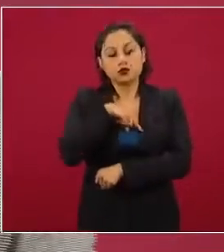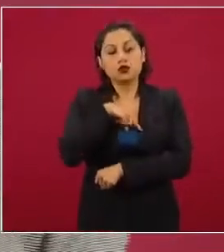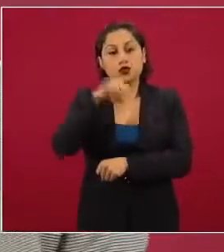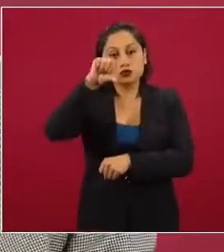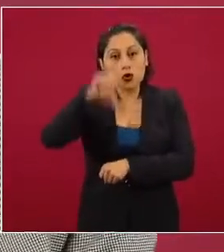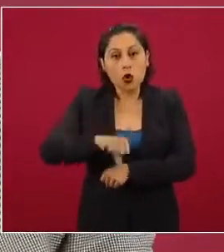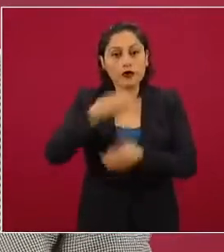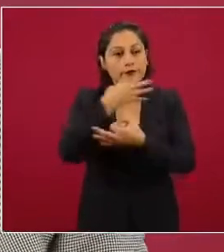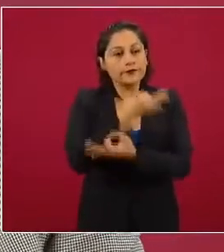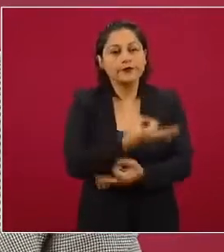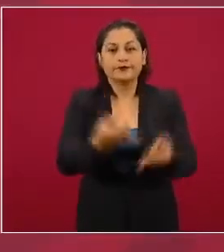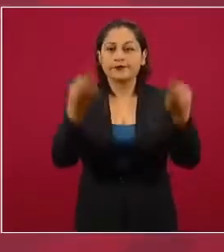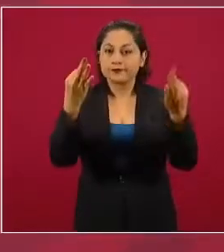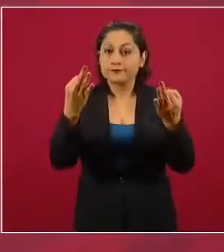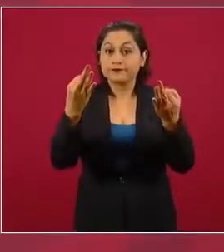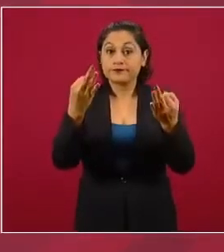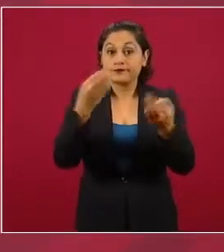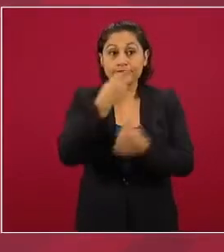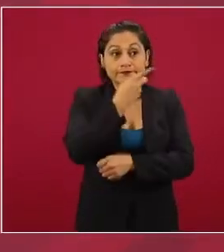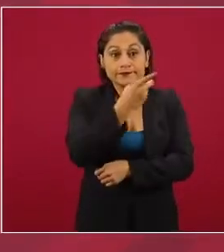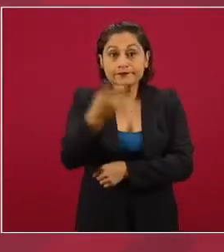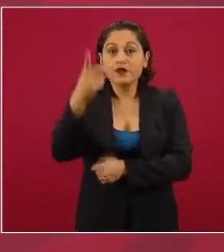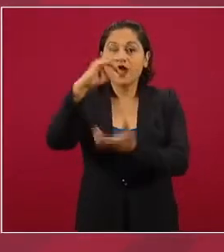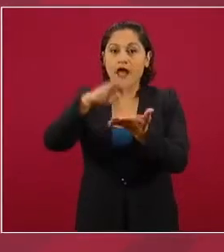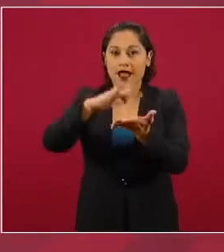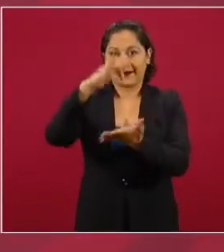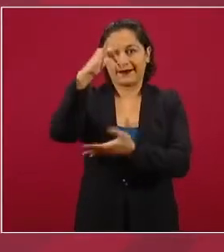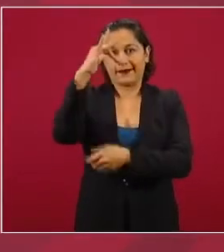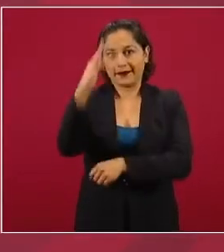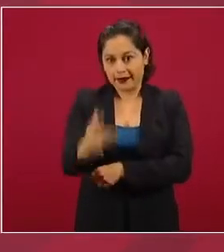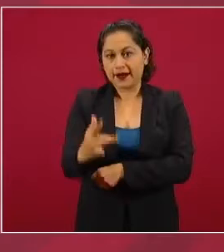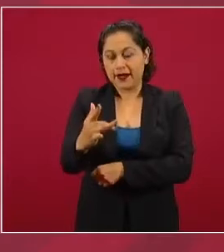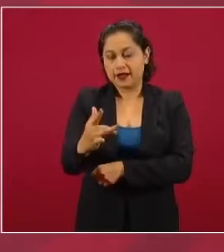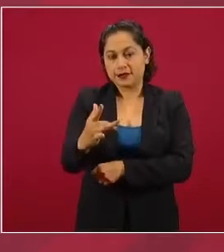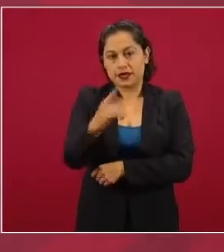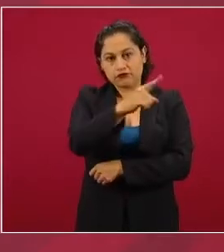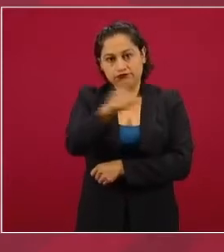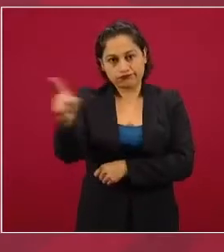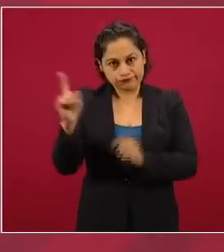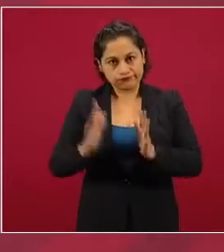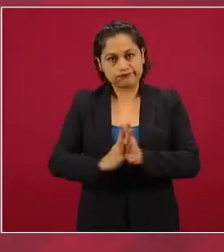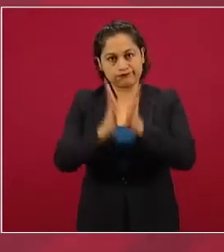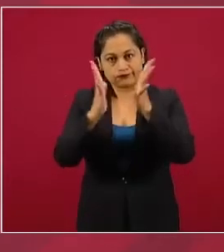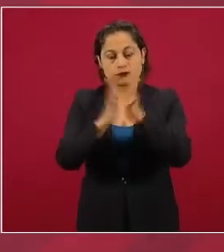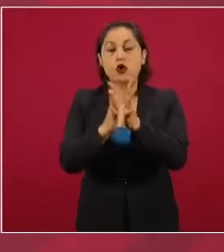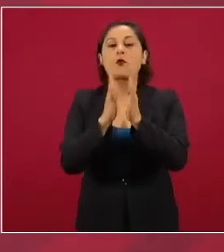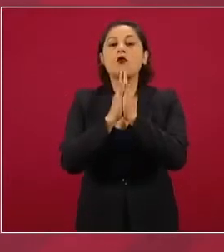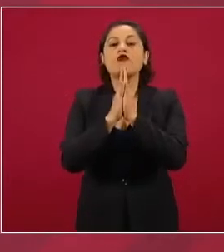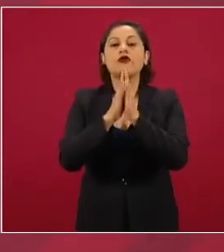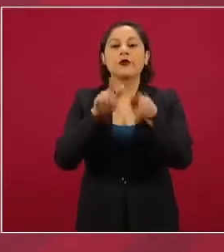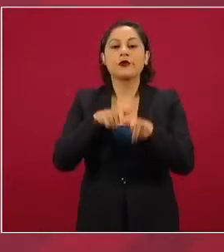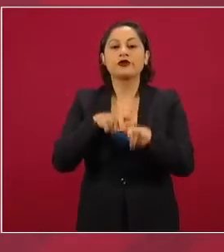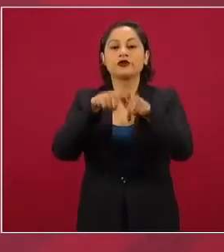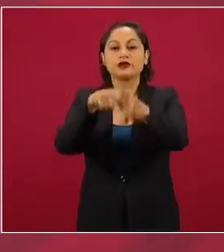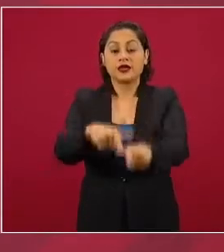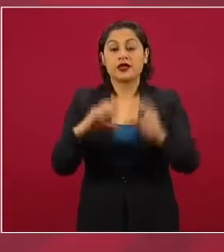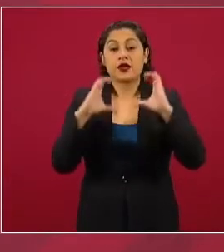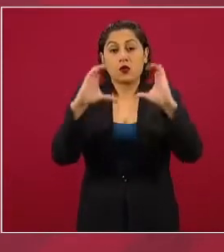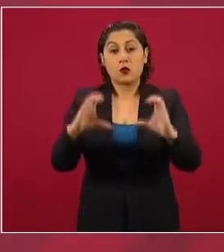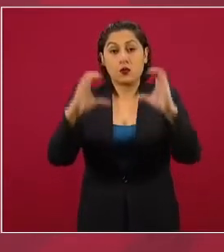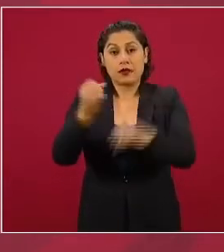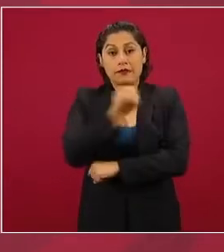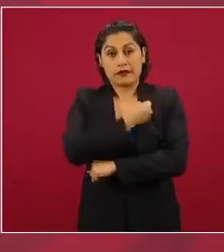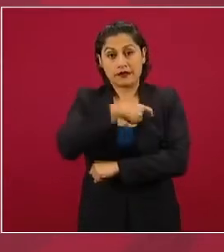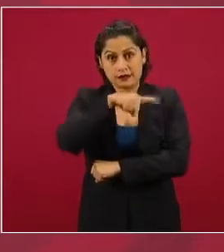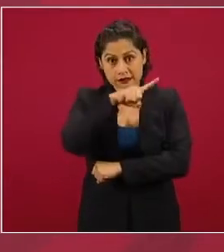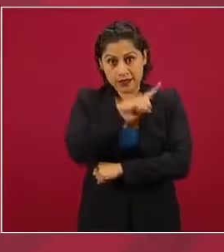la población, con las importantes medidas de prevención, del autocuidado, del distanciamiento